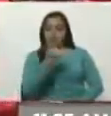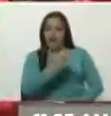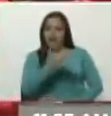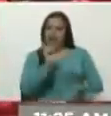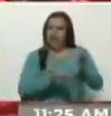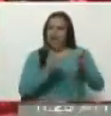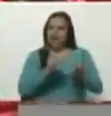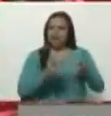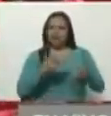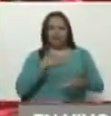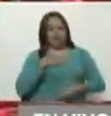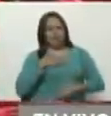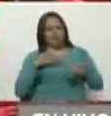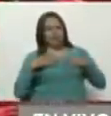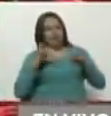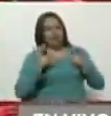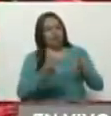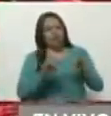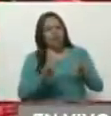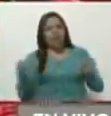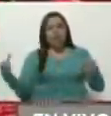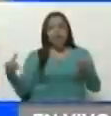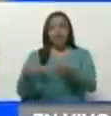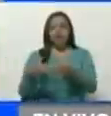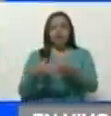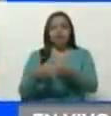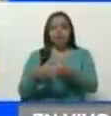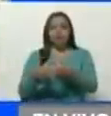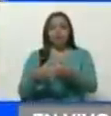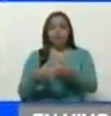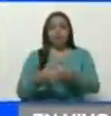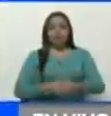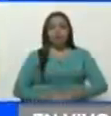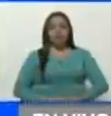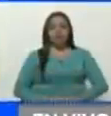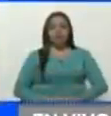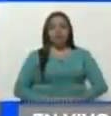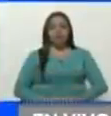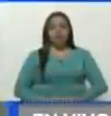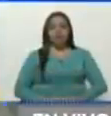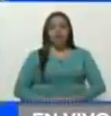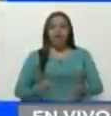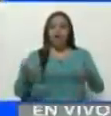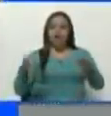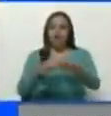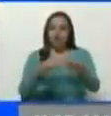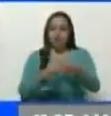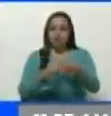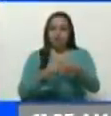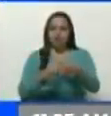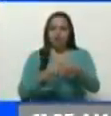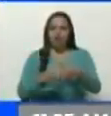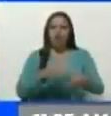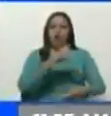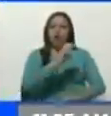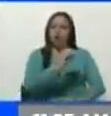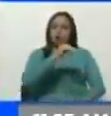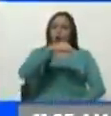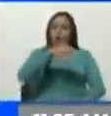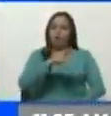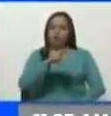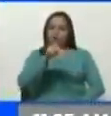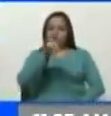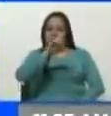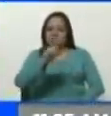particularmente doloroso. El Partido Comunista de la Unión Soviética, el autor de esa